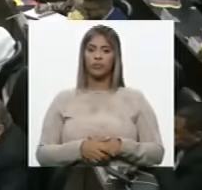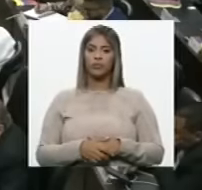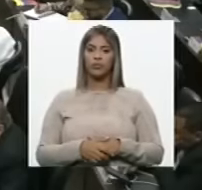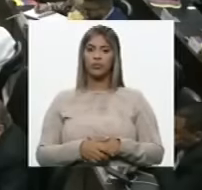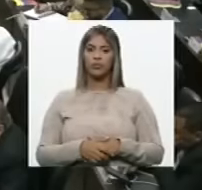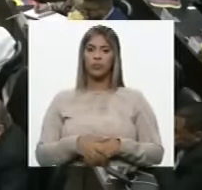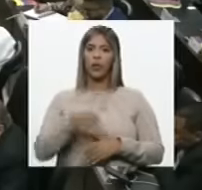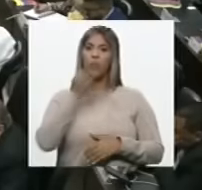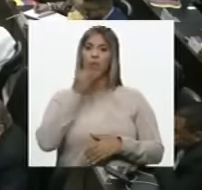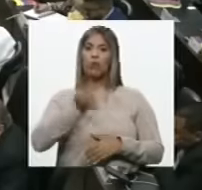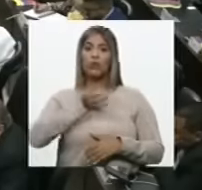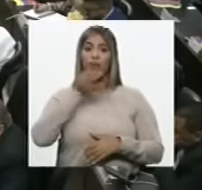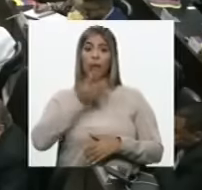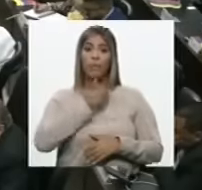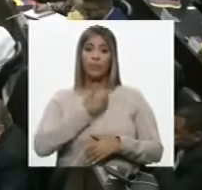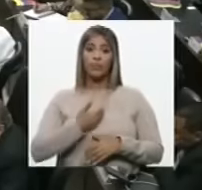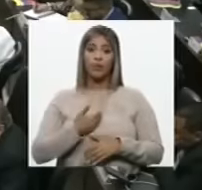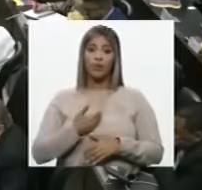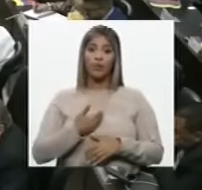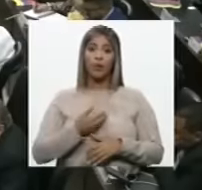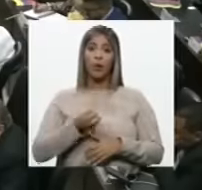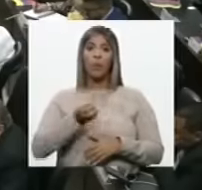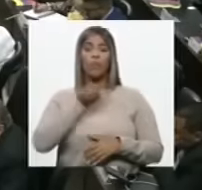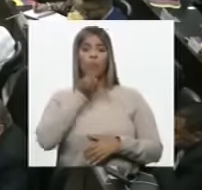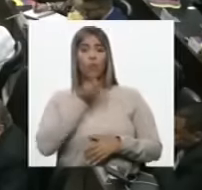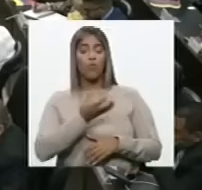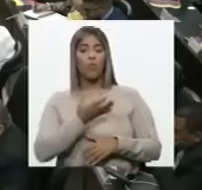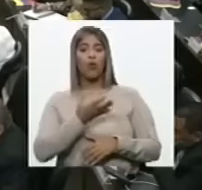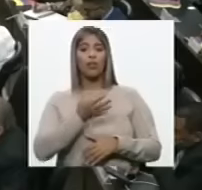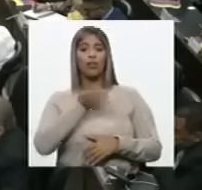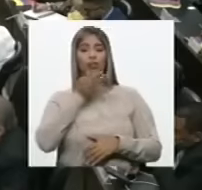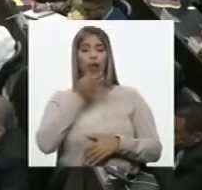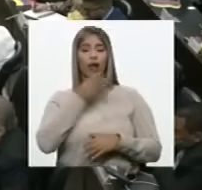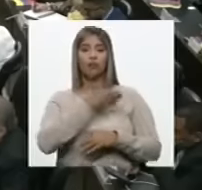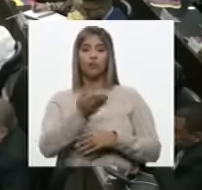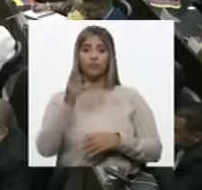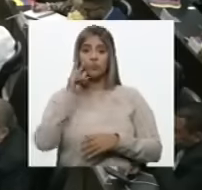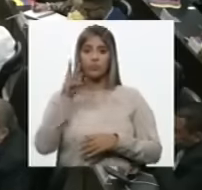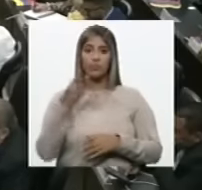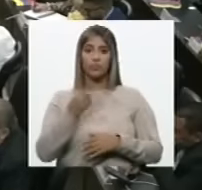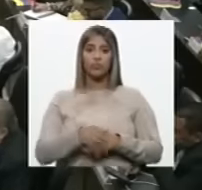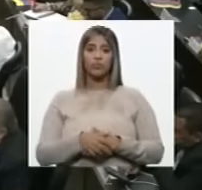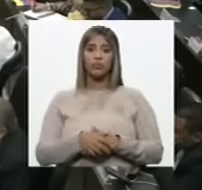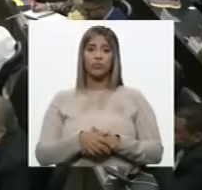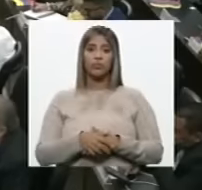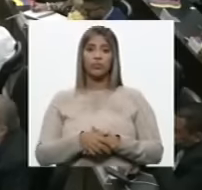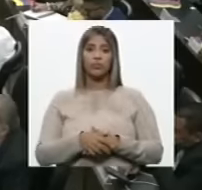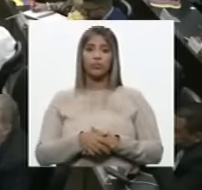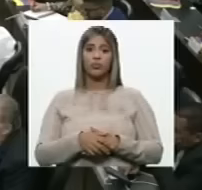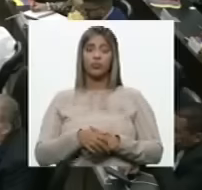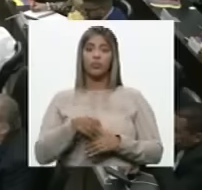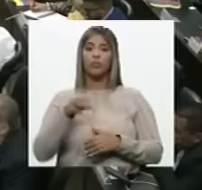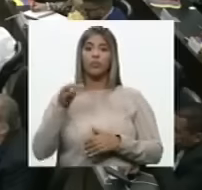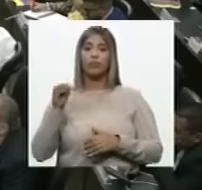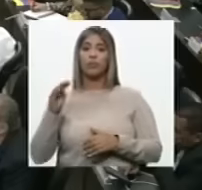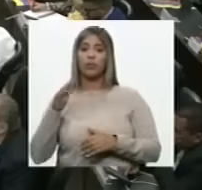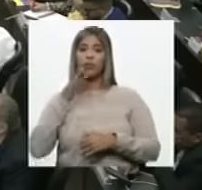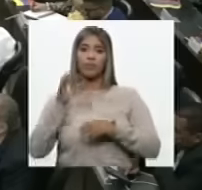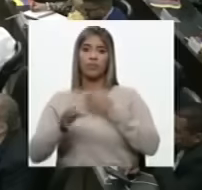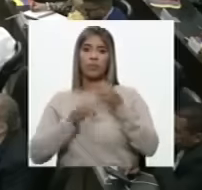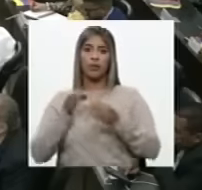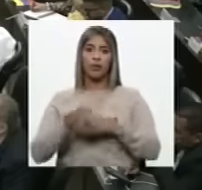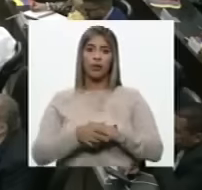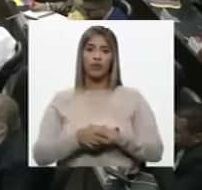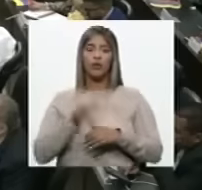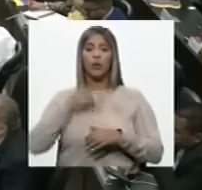Buenas tardes, presidente. Buenas tardes, compañero. Junta directiva. Mario Benedetti decía en un poemario extraordinario